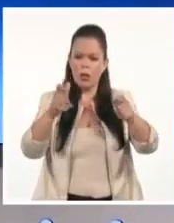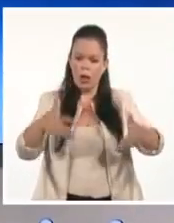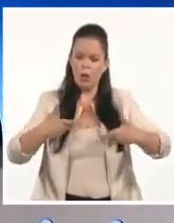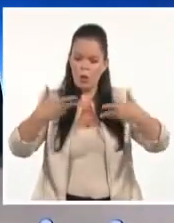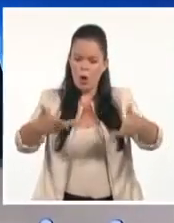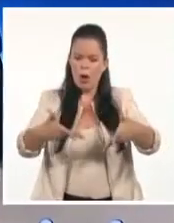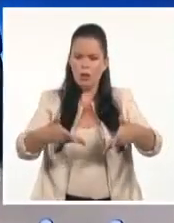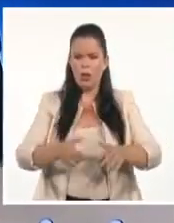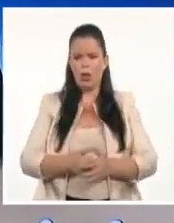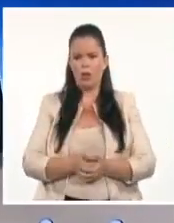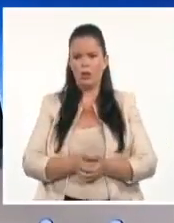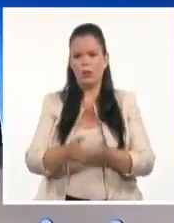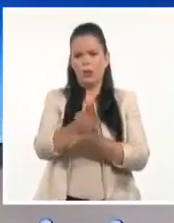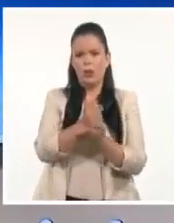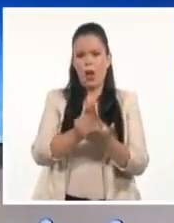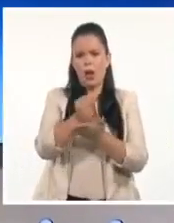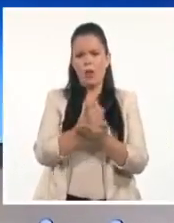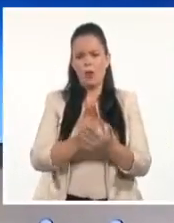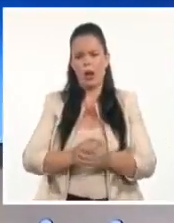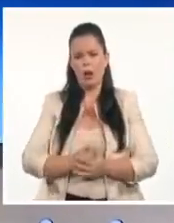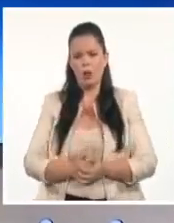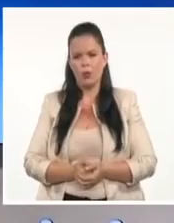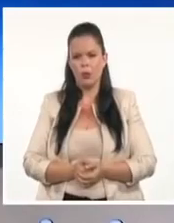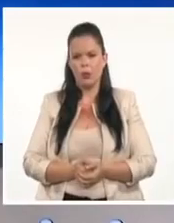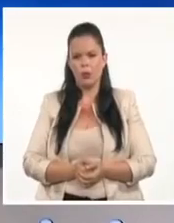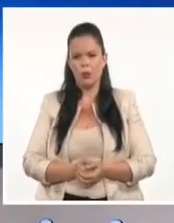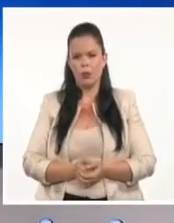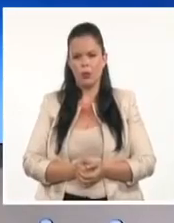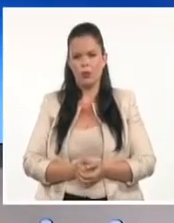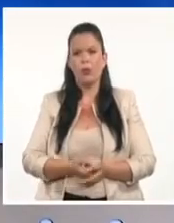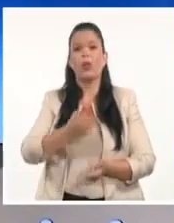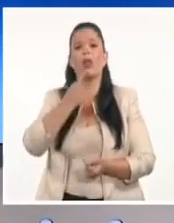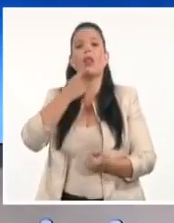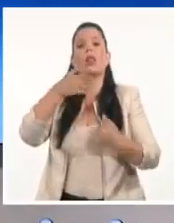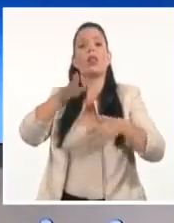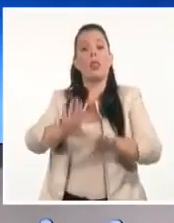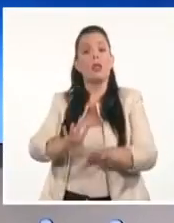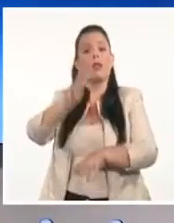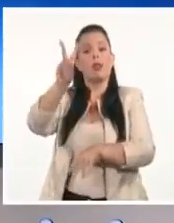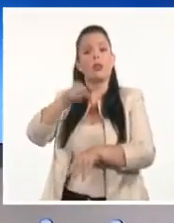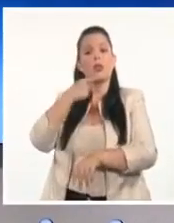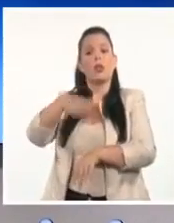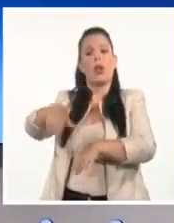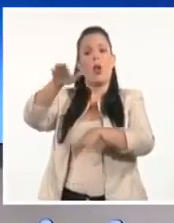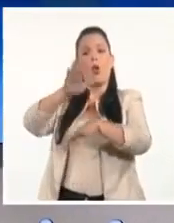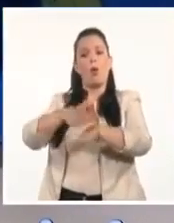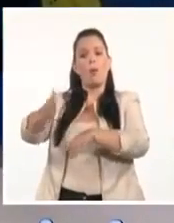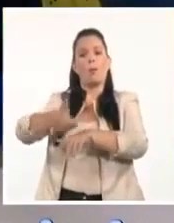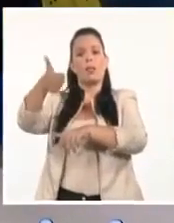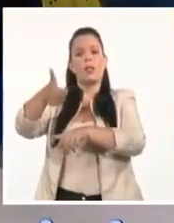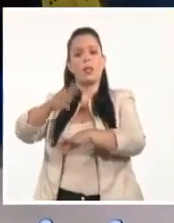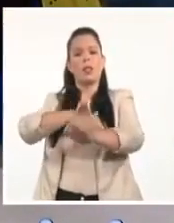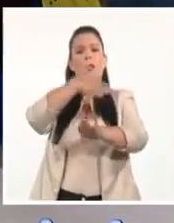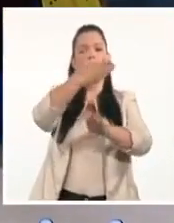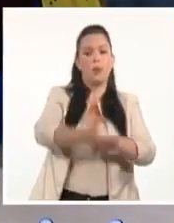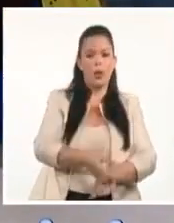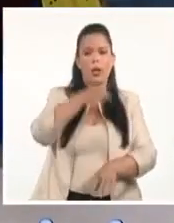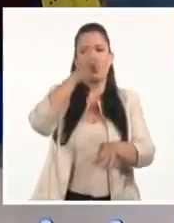el resultado de las elecciones. Culpan a Maduro de la supuesta represión. Algunas semanas después comienza el ataque a la